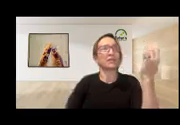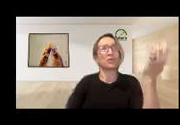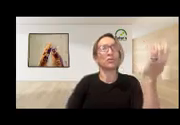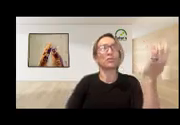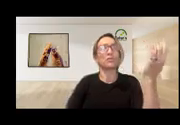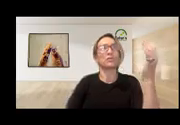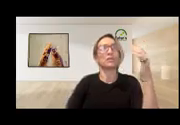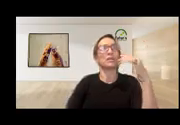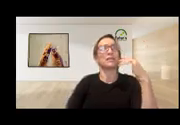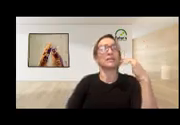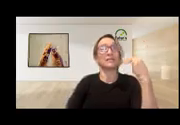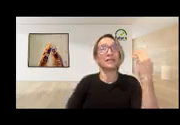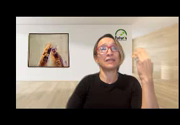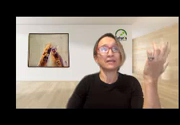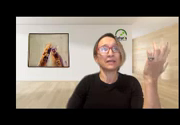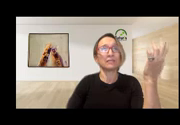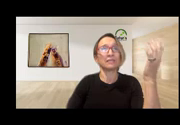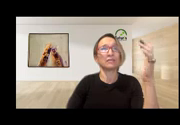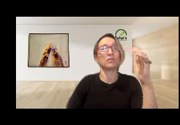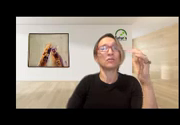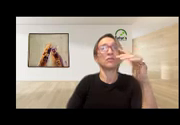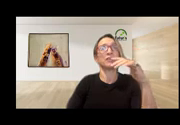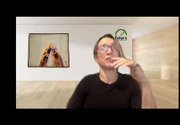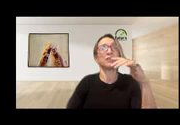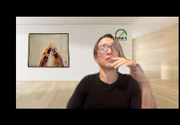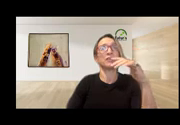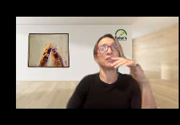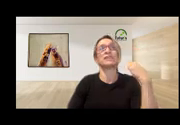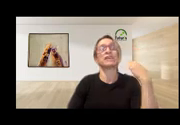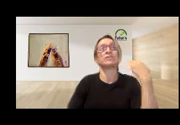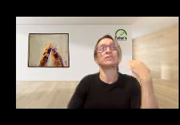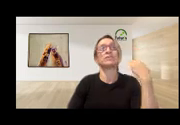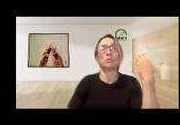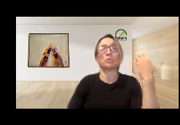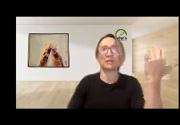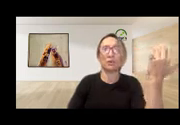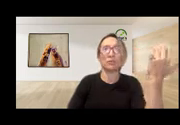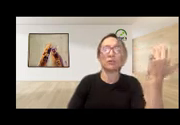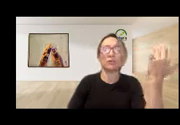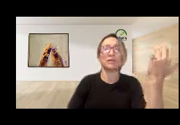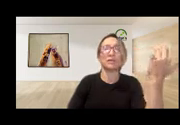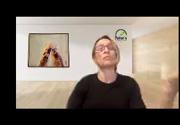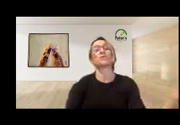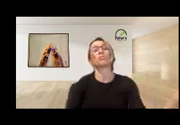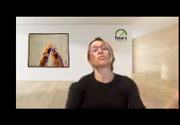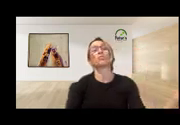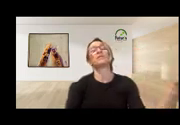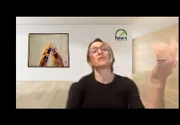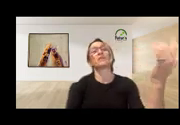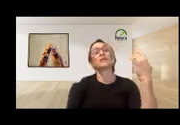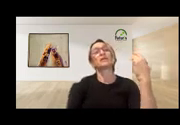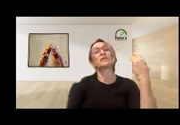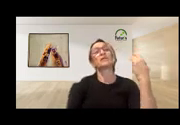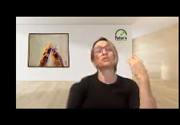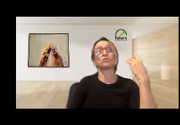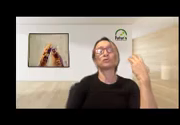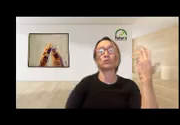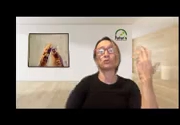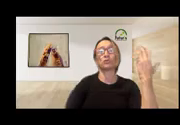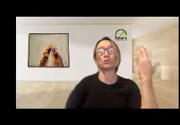sin investigación y sin ciencia no vamos a entender nuestro pasado y por ende no vamos a poder